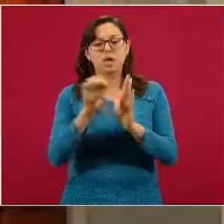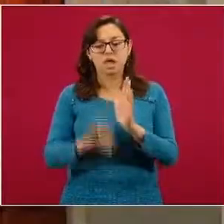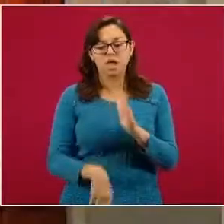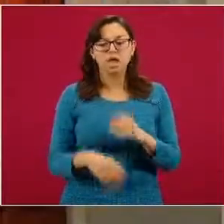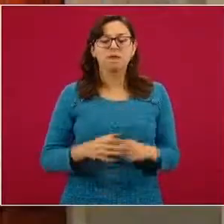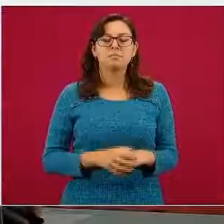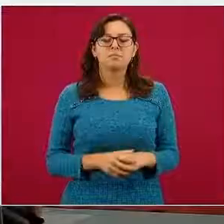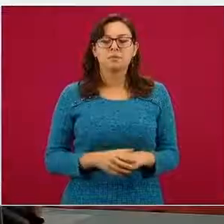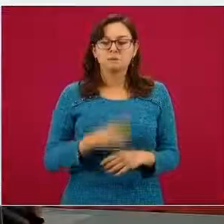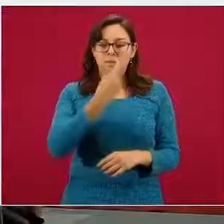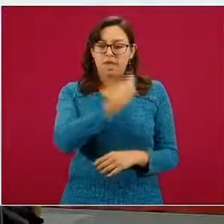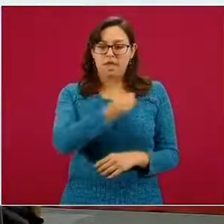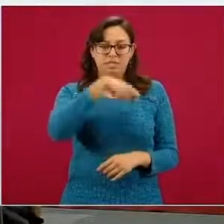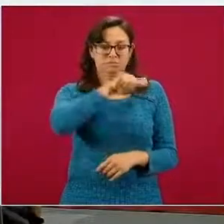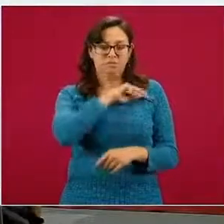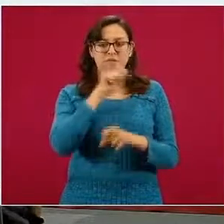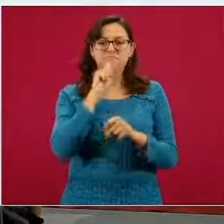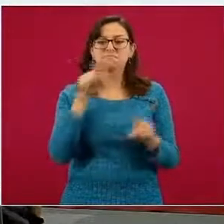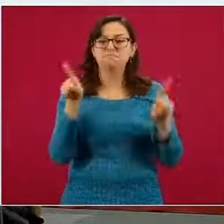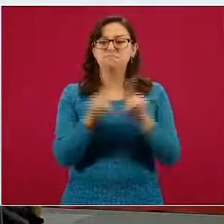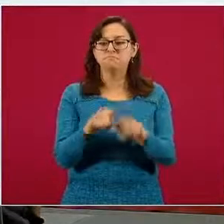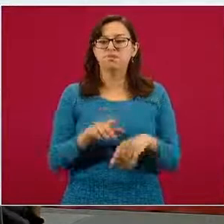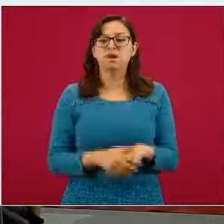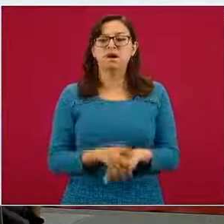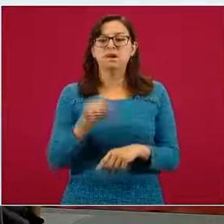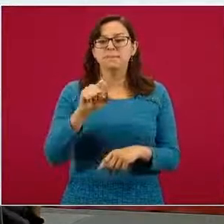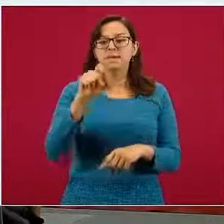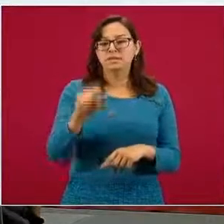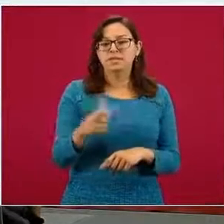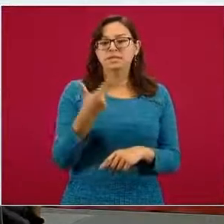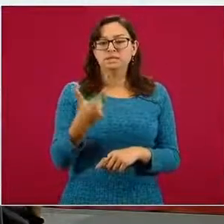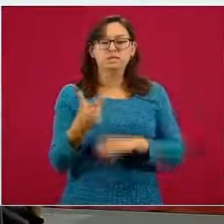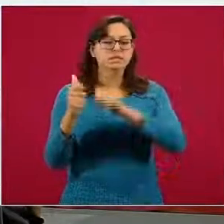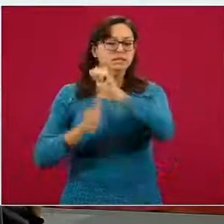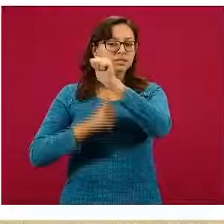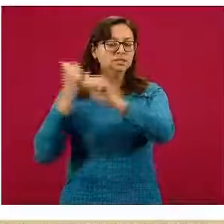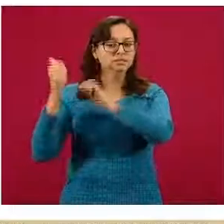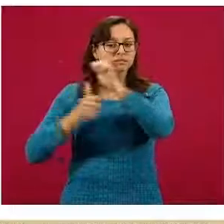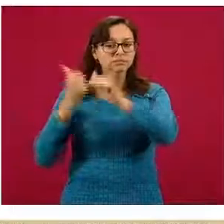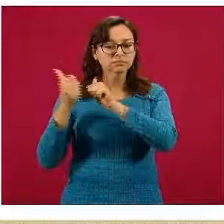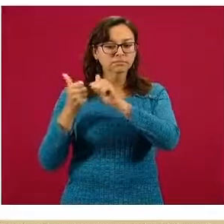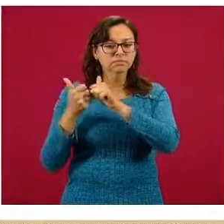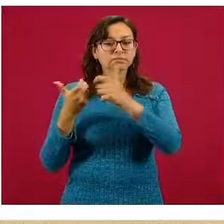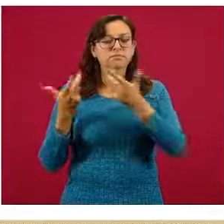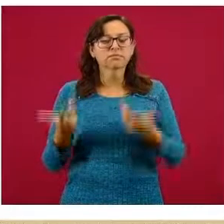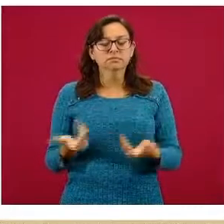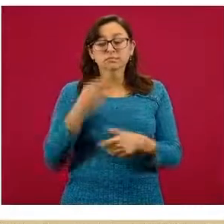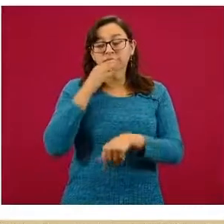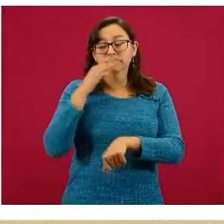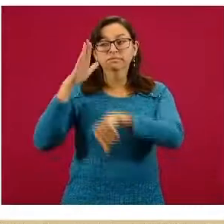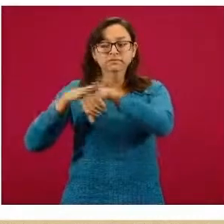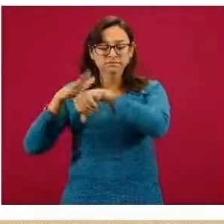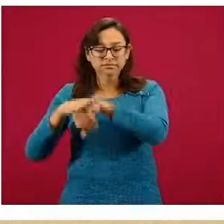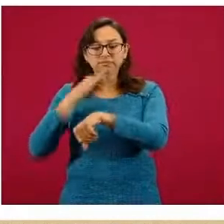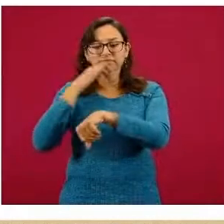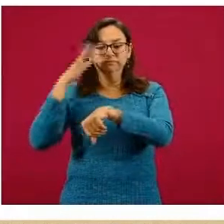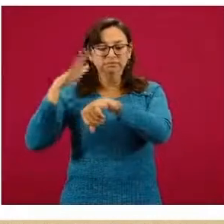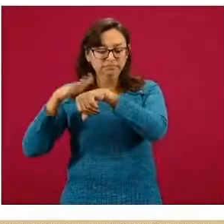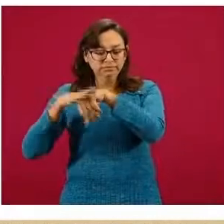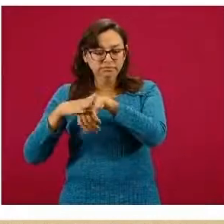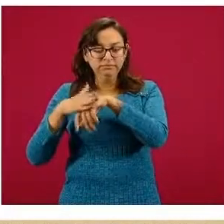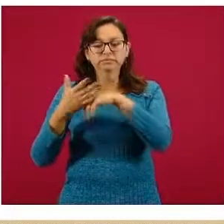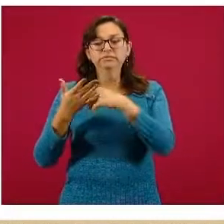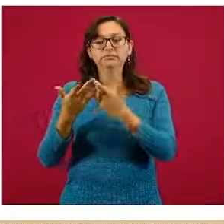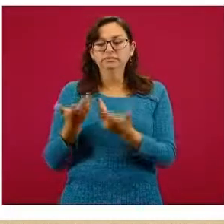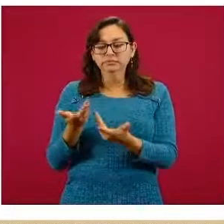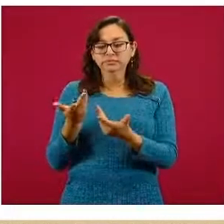Aquí tenemos también el de España, que el 27 de abril excluyó casos que habían notificado a la Organización Mundial de